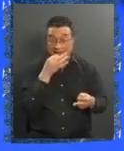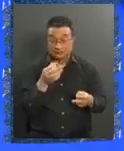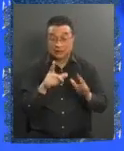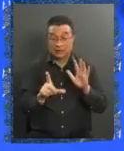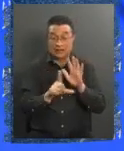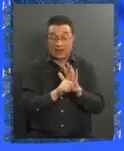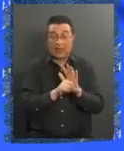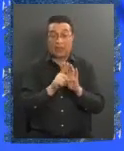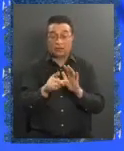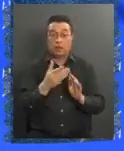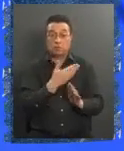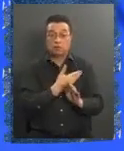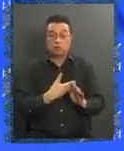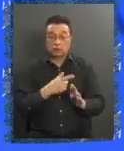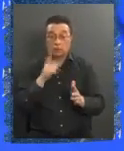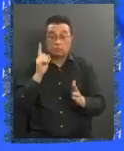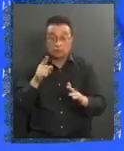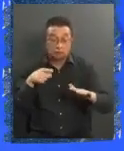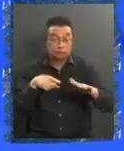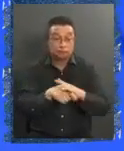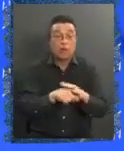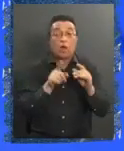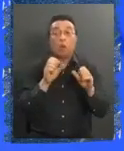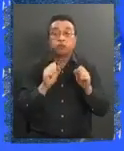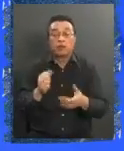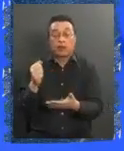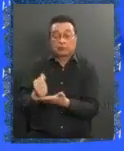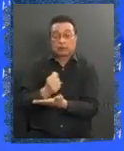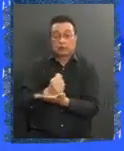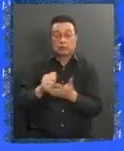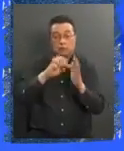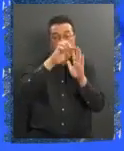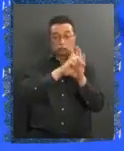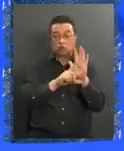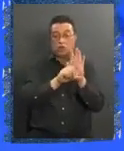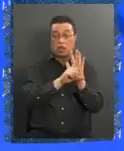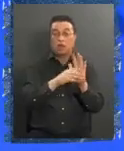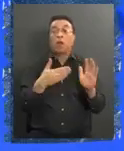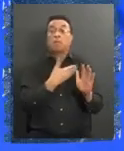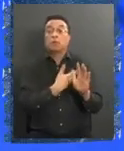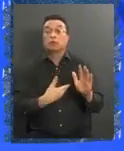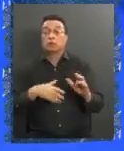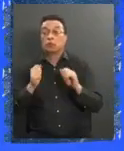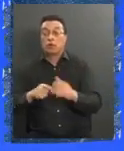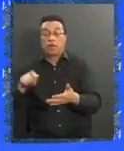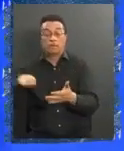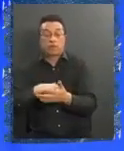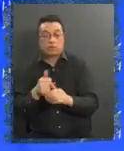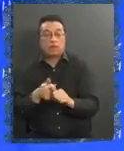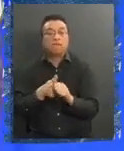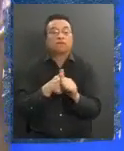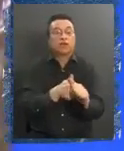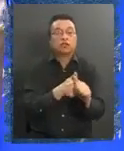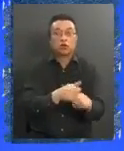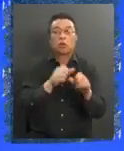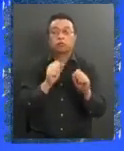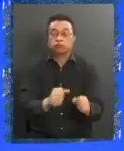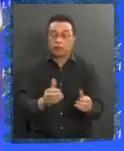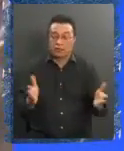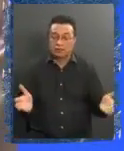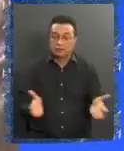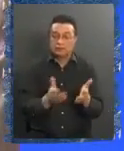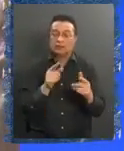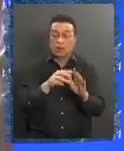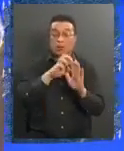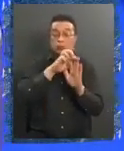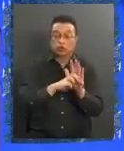concurrencia presidencial, ojo, porque se puede seguir tramitando el proyecto de ley y en cualquier minuto el presidente le puede poner la firma y la presión que se puede terminar generando para que esos proyectos